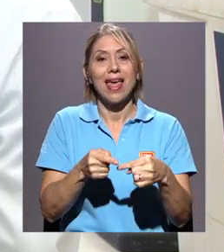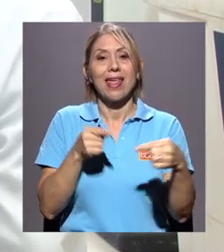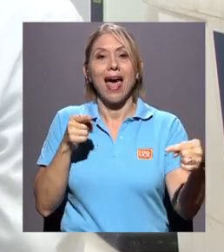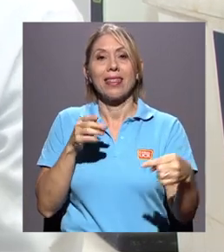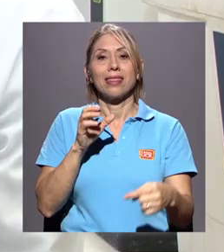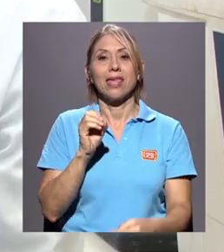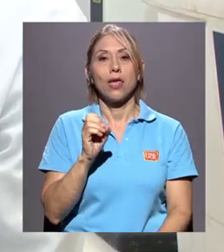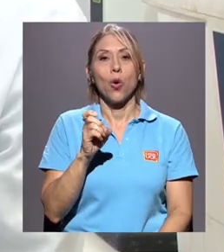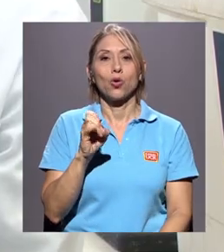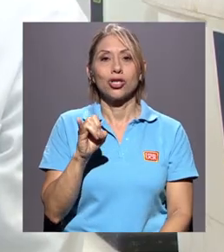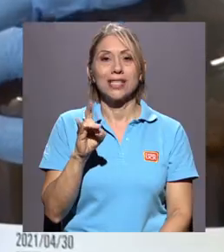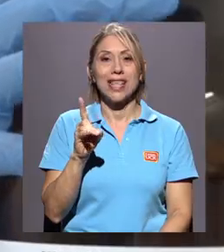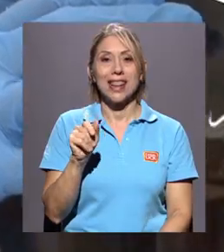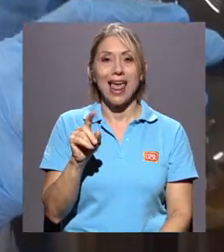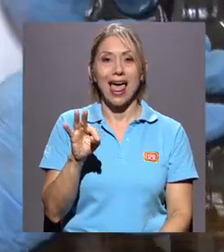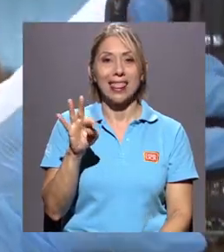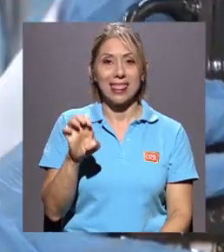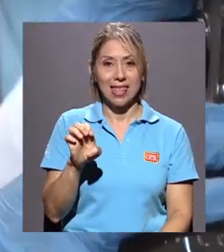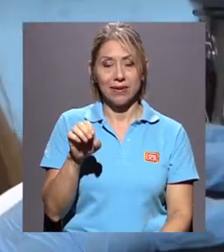tienen esos compuestos,